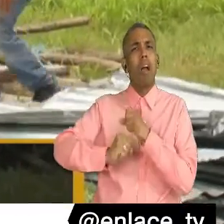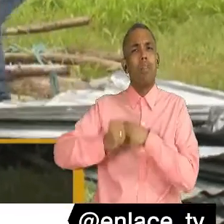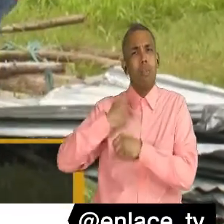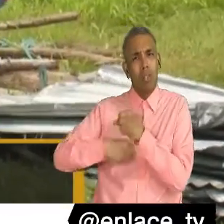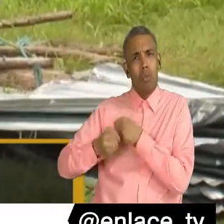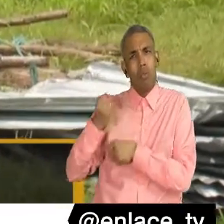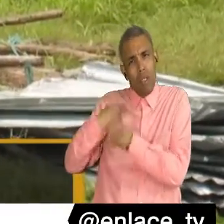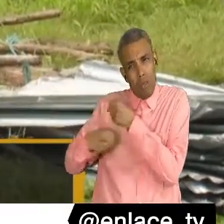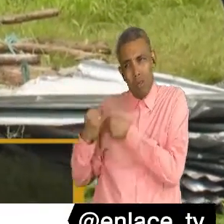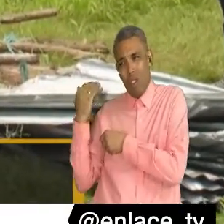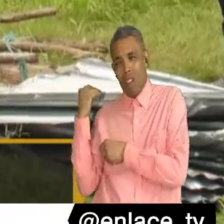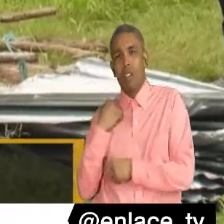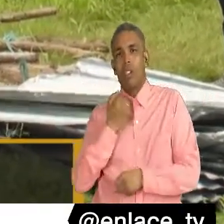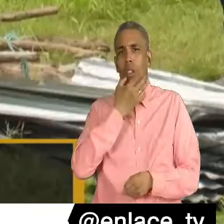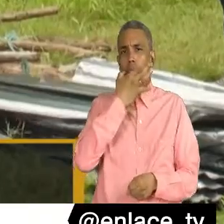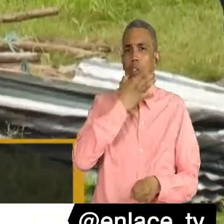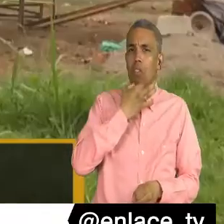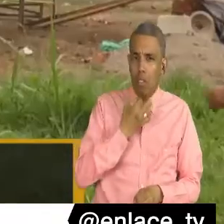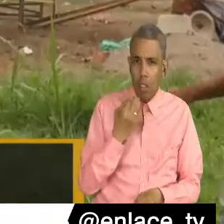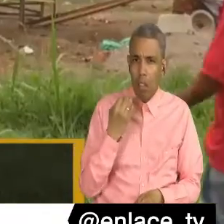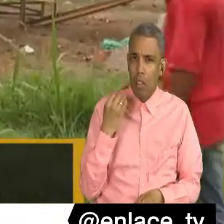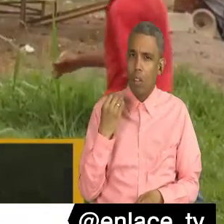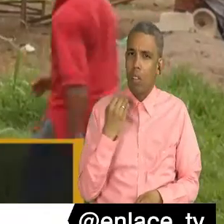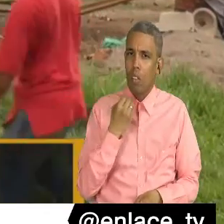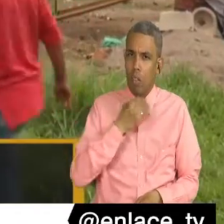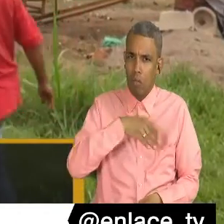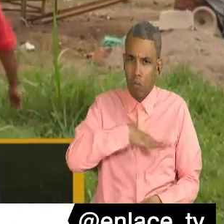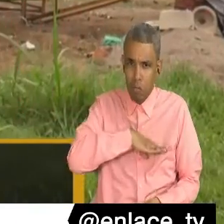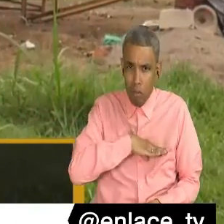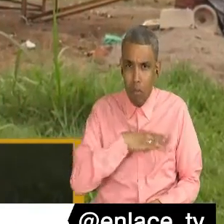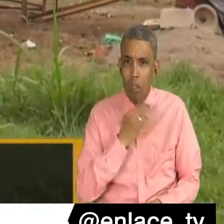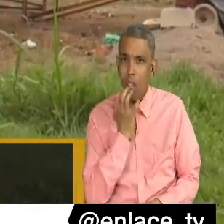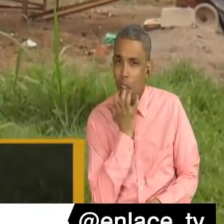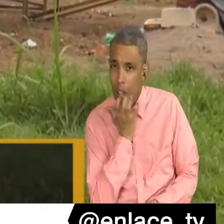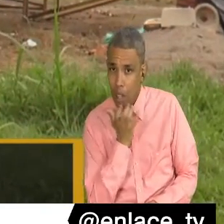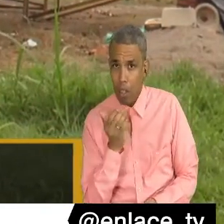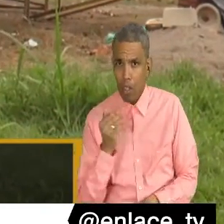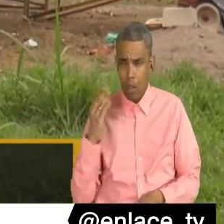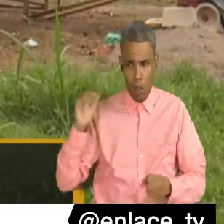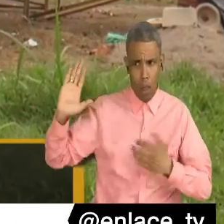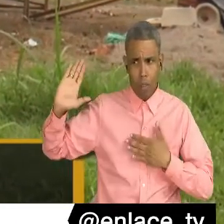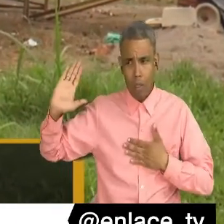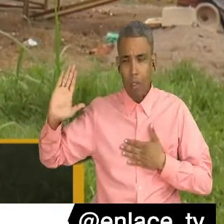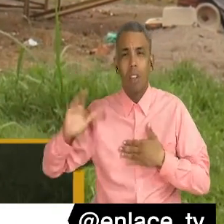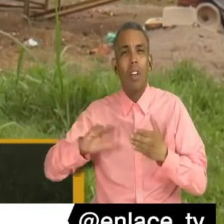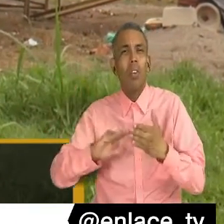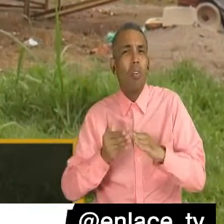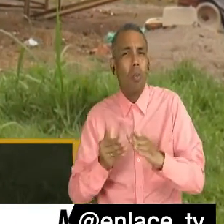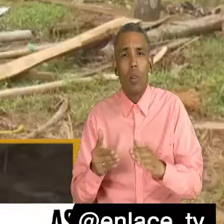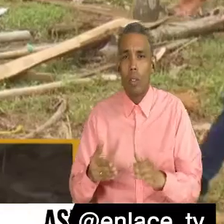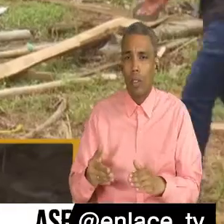de David Elquindaí Bueno Altaona, y ahora pues creo que está siendo desconocido por parte del señor